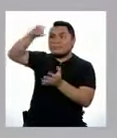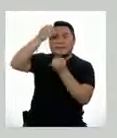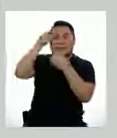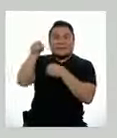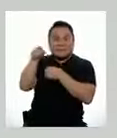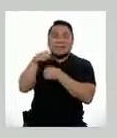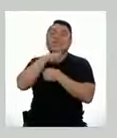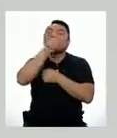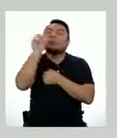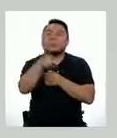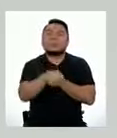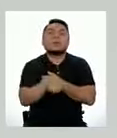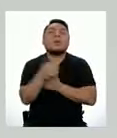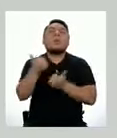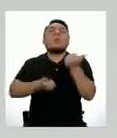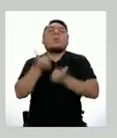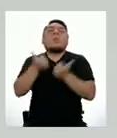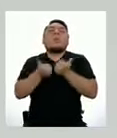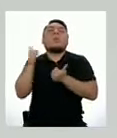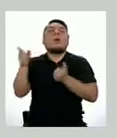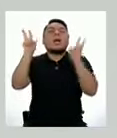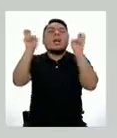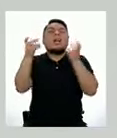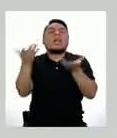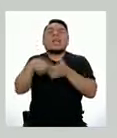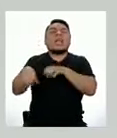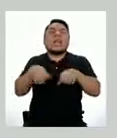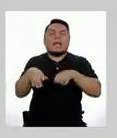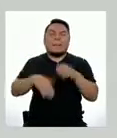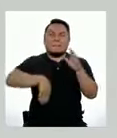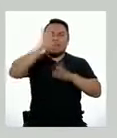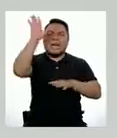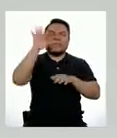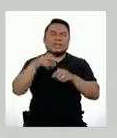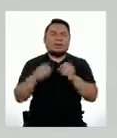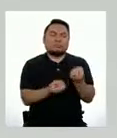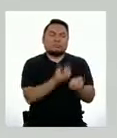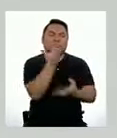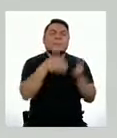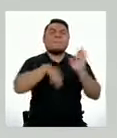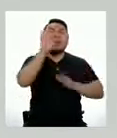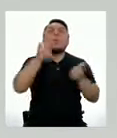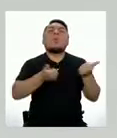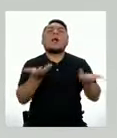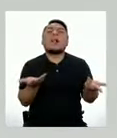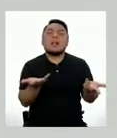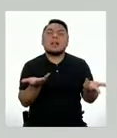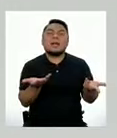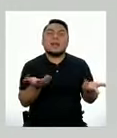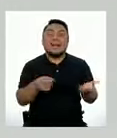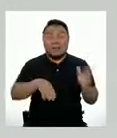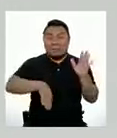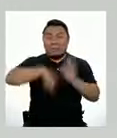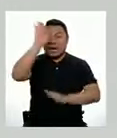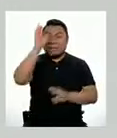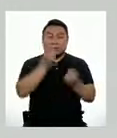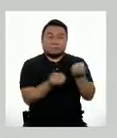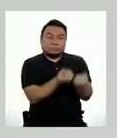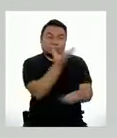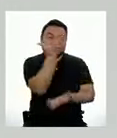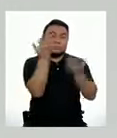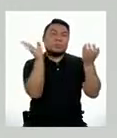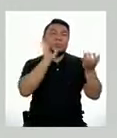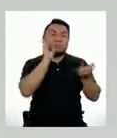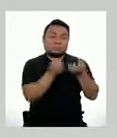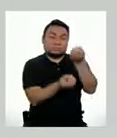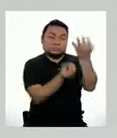vamos. ¿Cuál es la actividad que produce más gases de efecto invernadero? La actividad que produce más